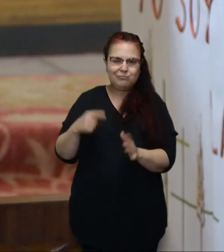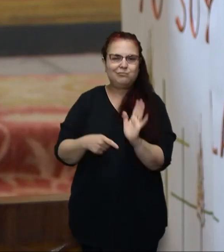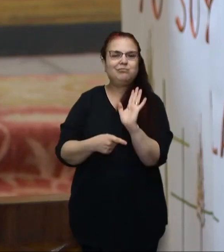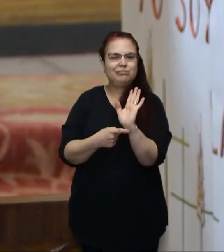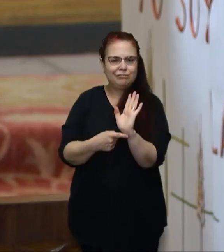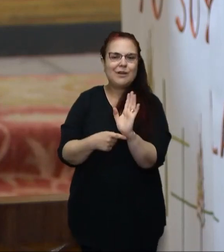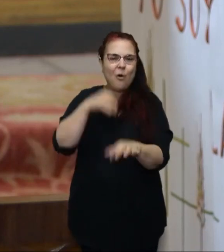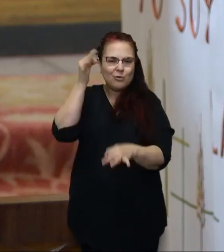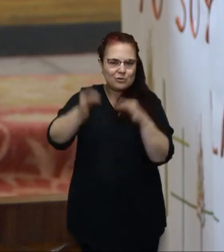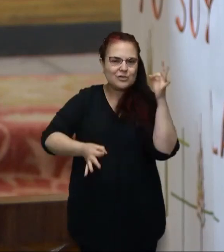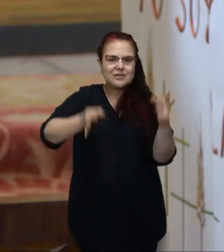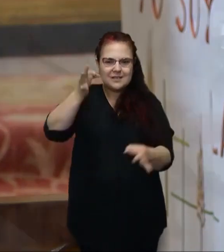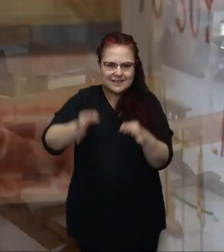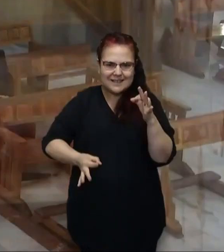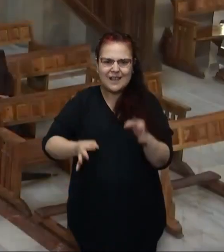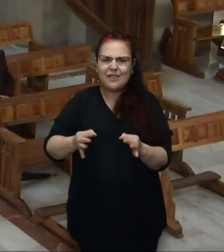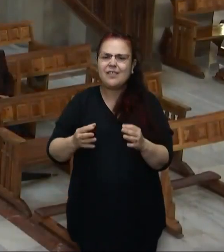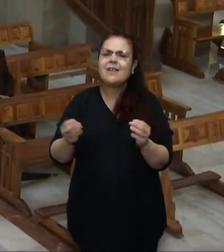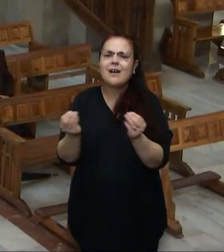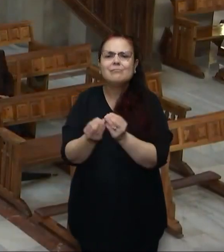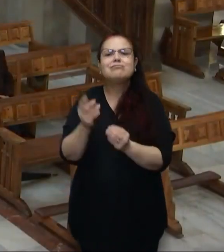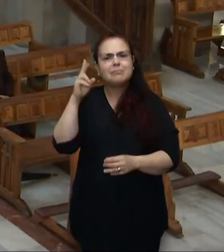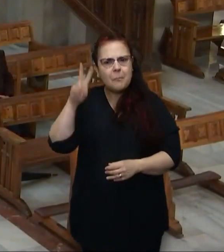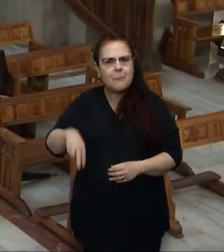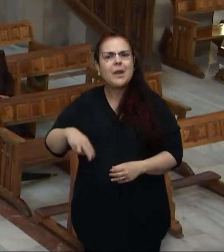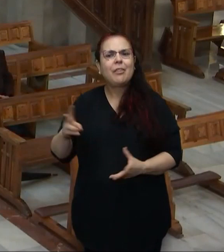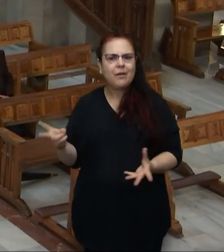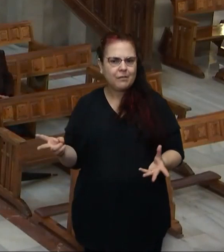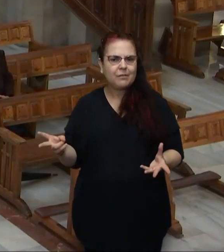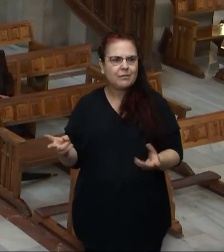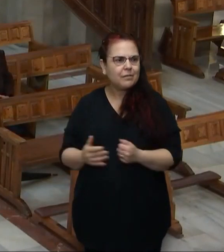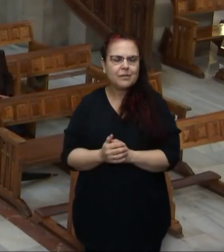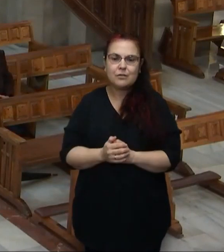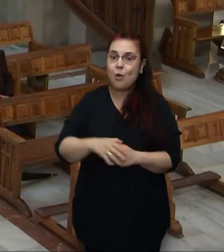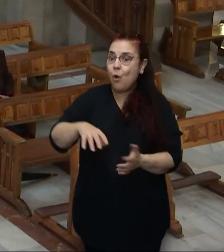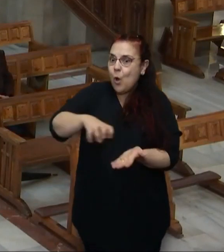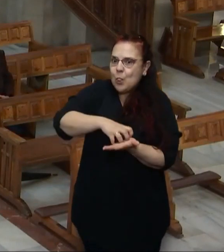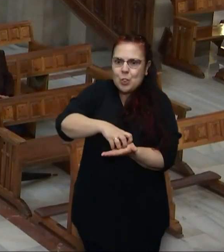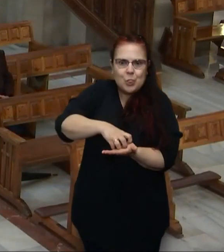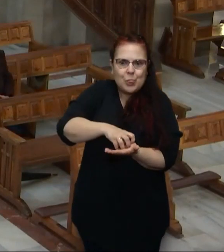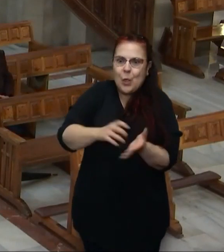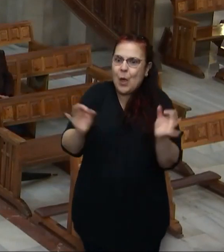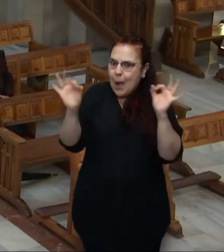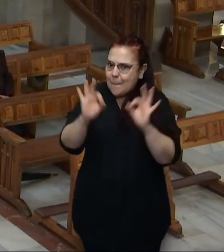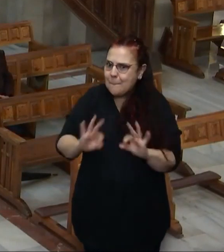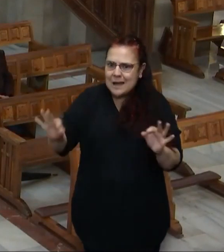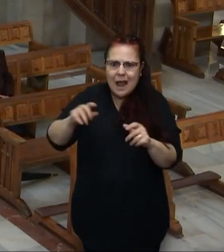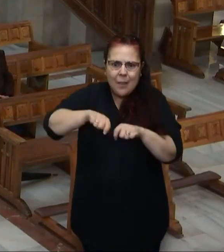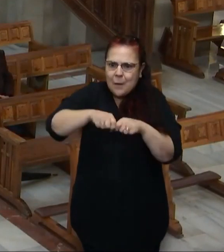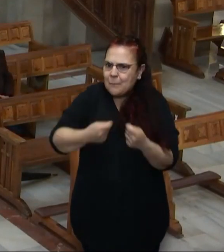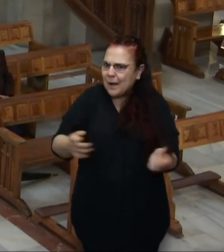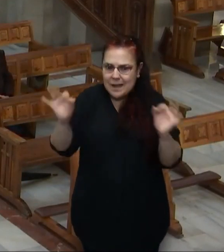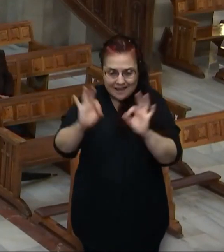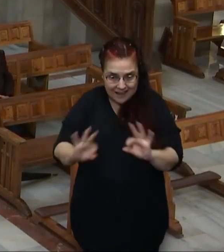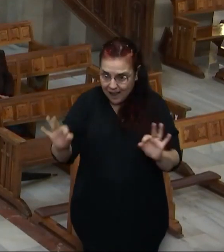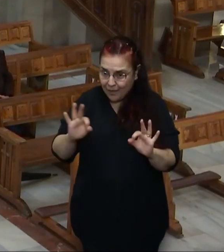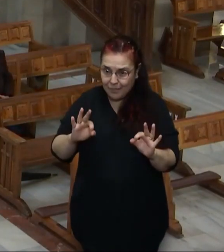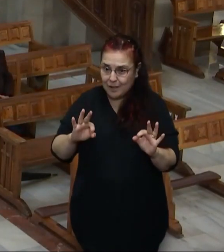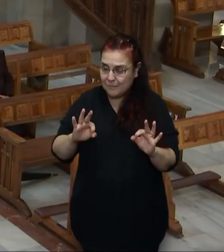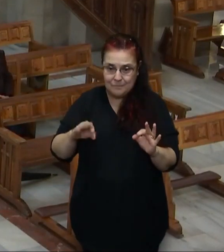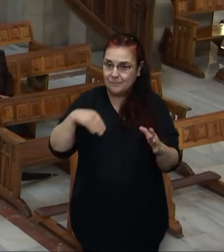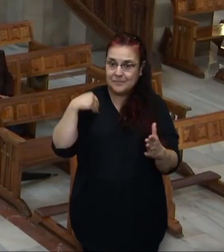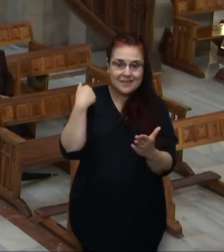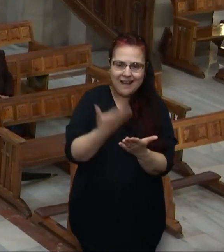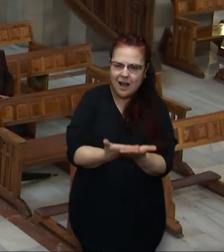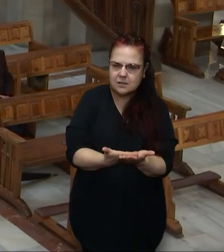Manifestará la justicia con verdad. No vacilará ni se quebrará hasta